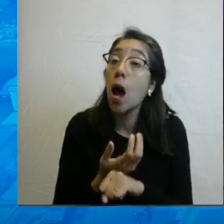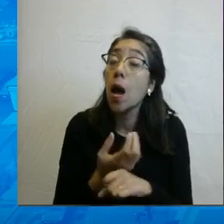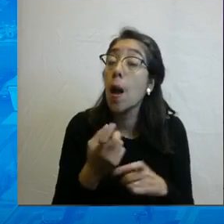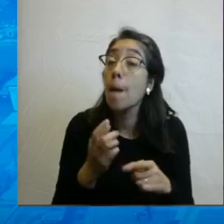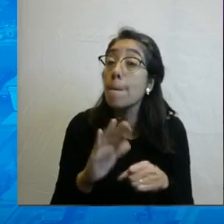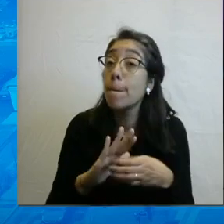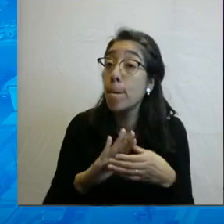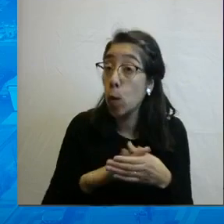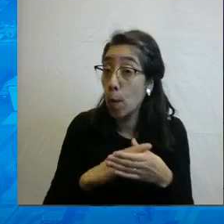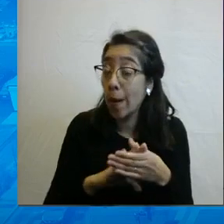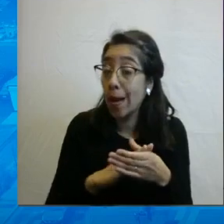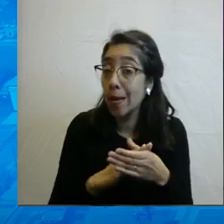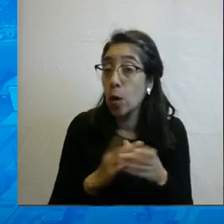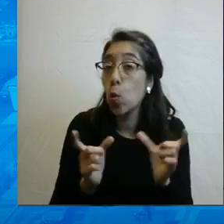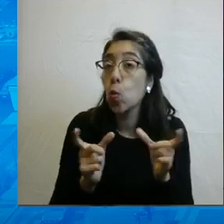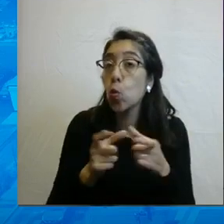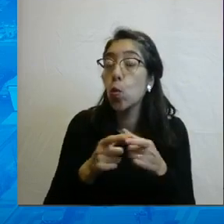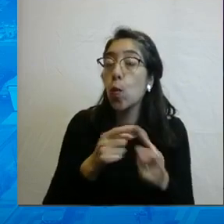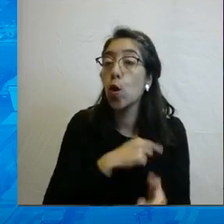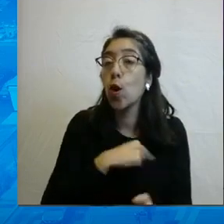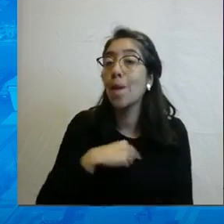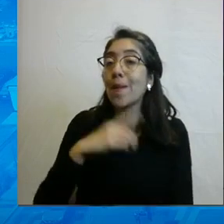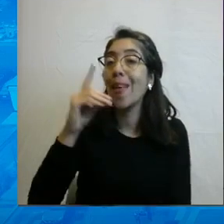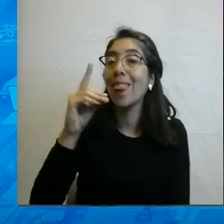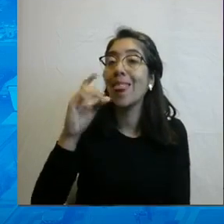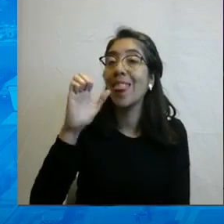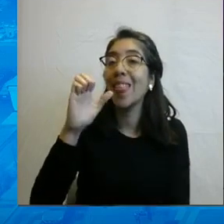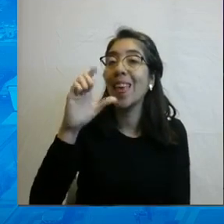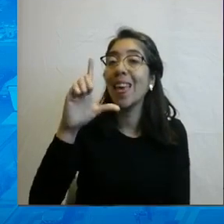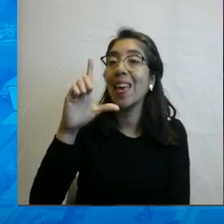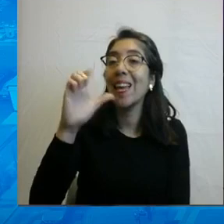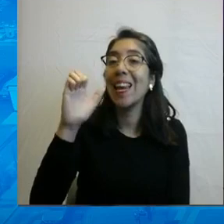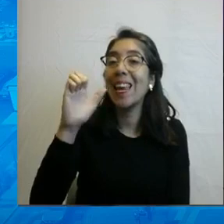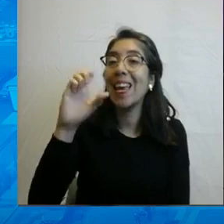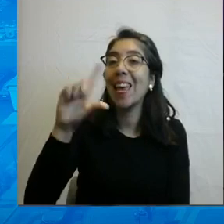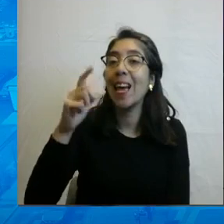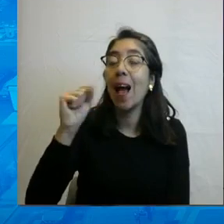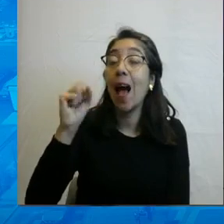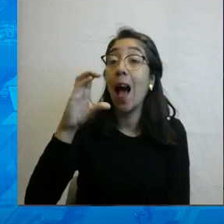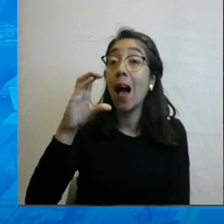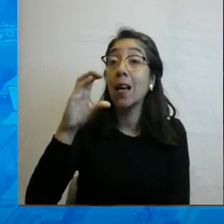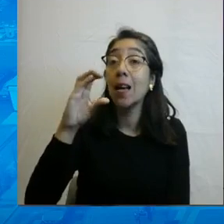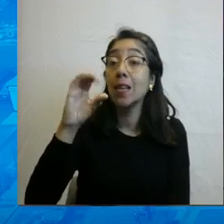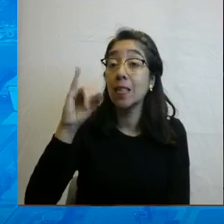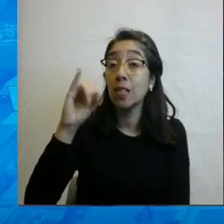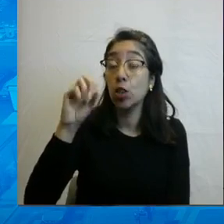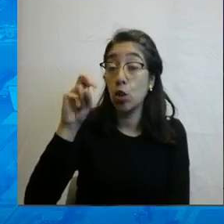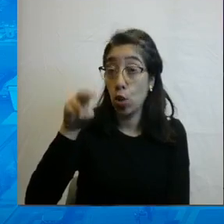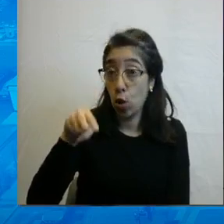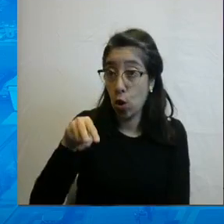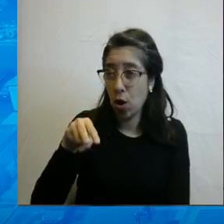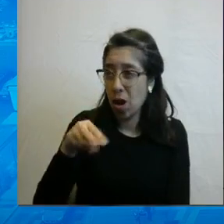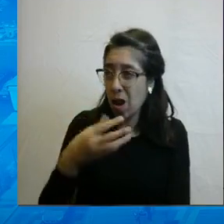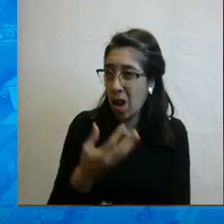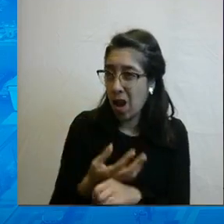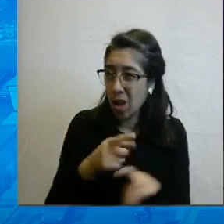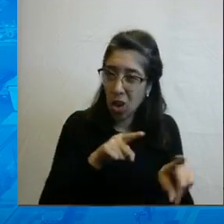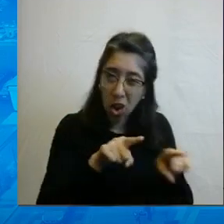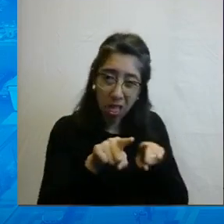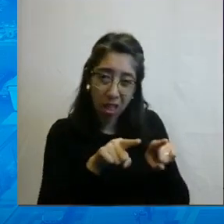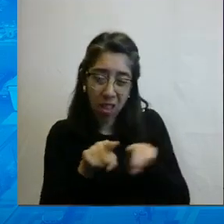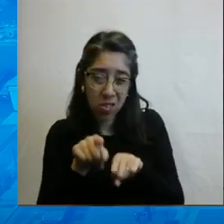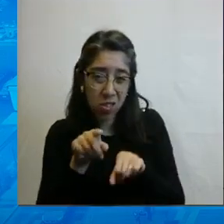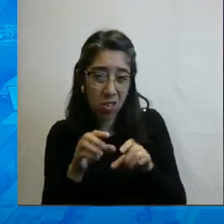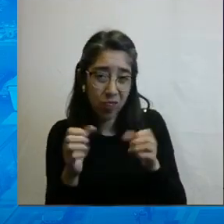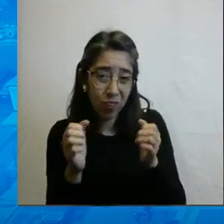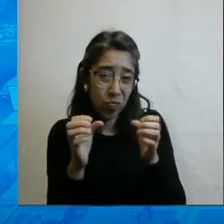con la delegación de Pomaire? ¿Qué respuesta les han dado? ¿Los han ayudado en coordinar alguna medida? Miren,